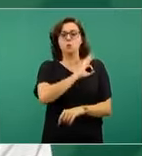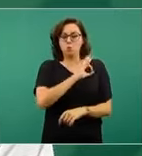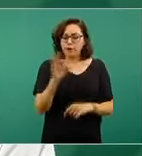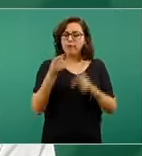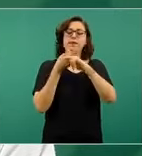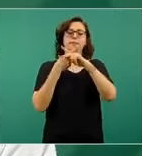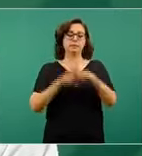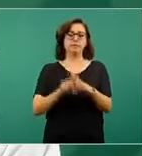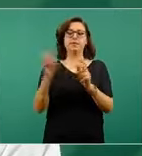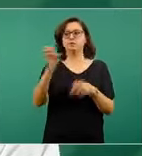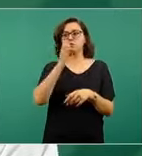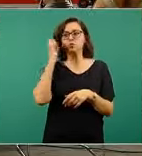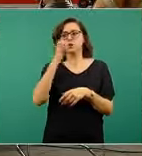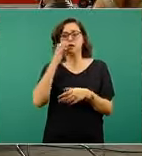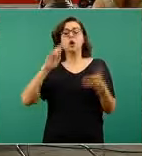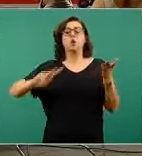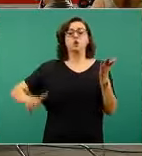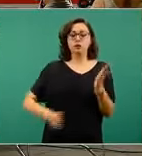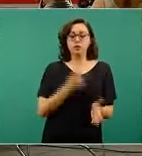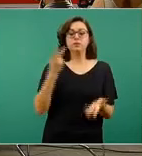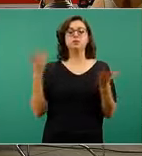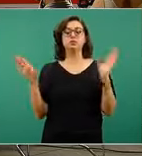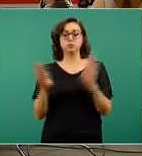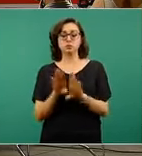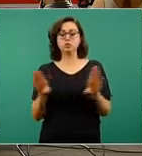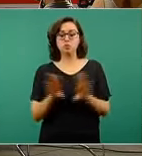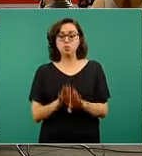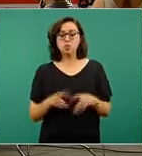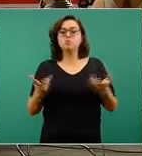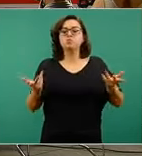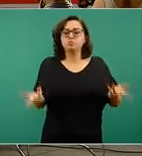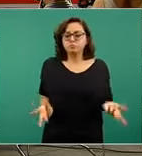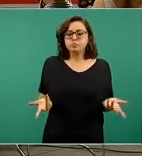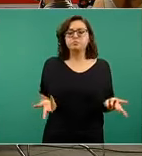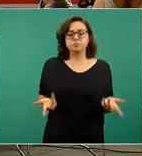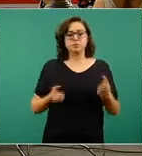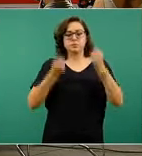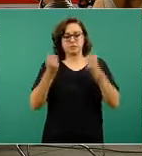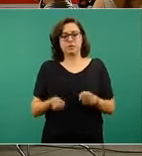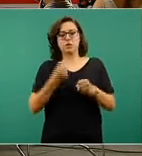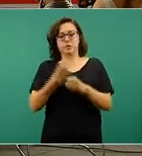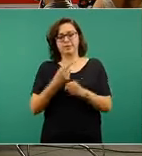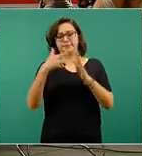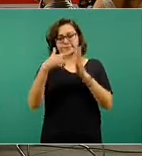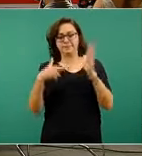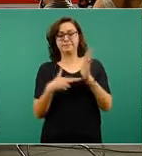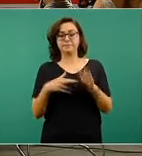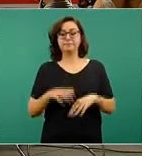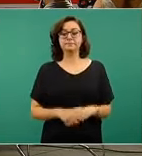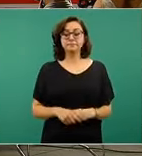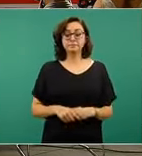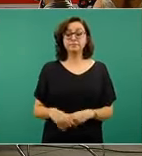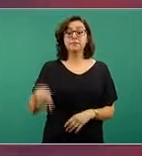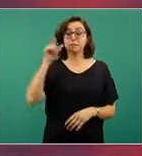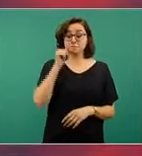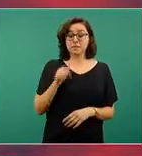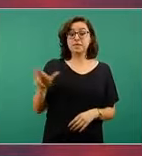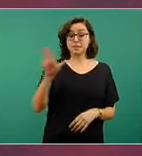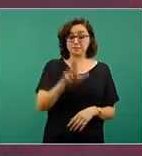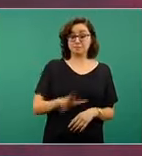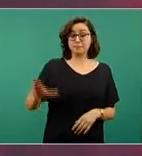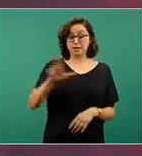normalización utilizando la combinación de las medidas de seguridad sanitaria. Mañana es martes, o será